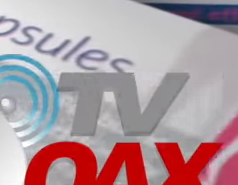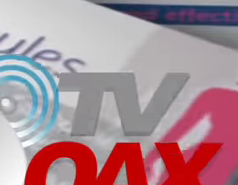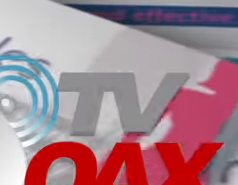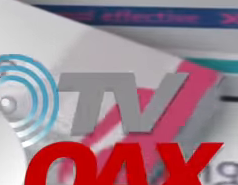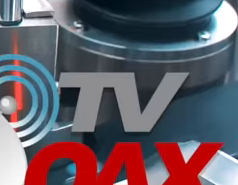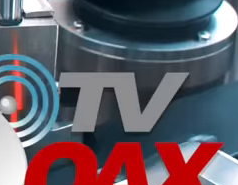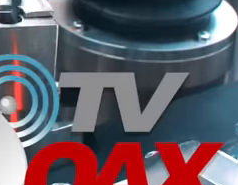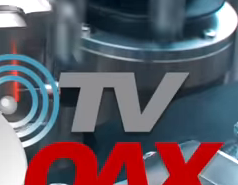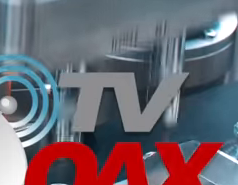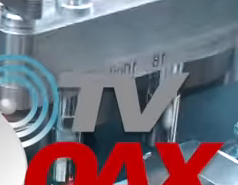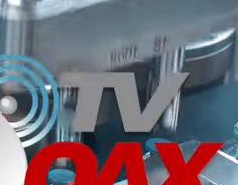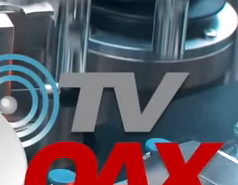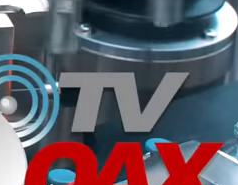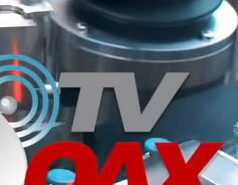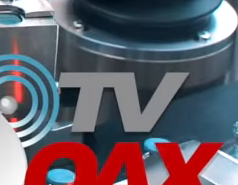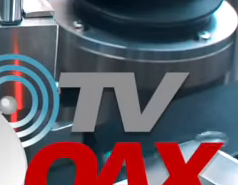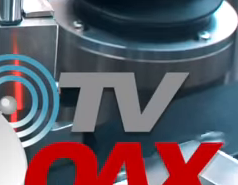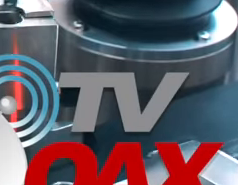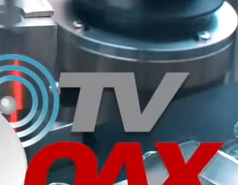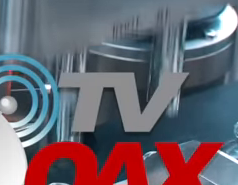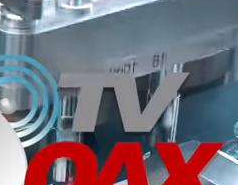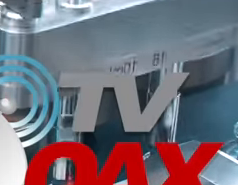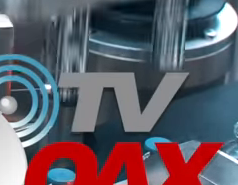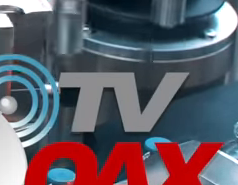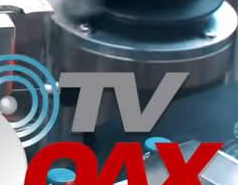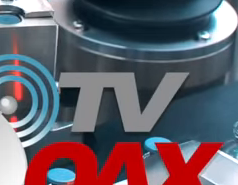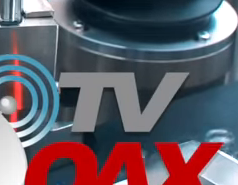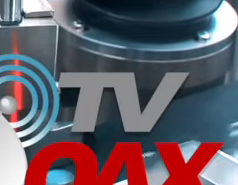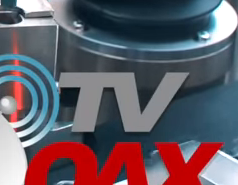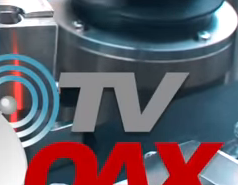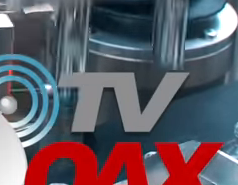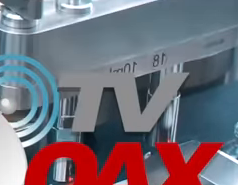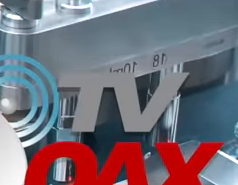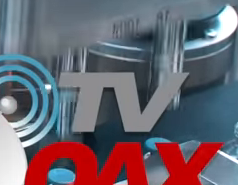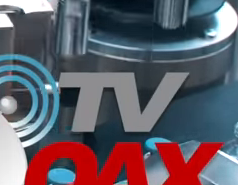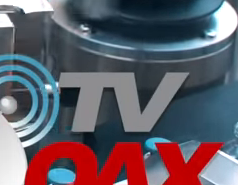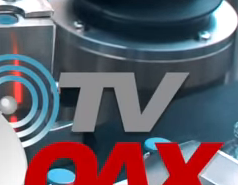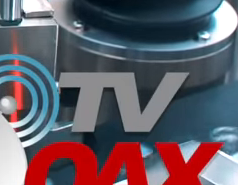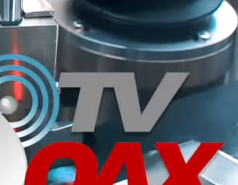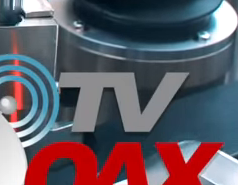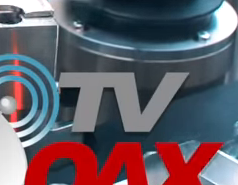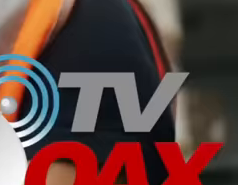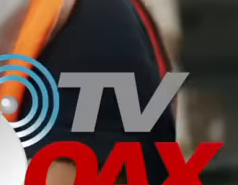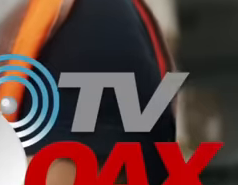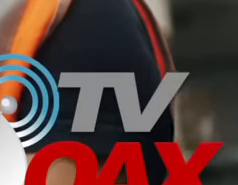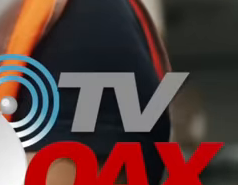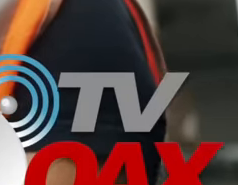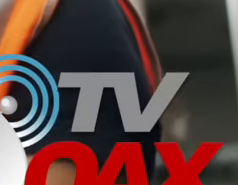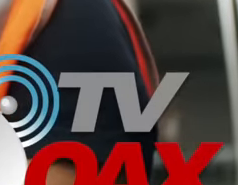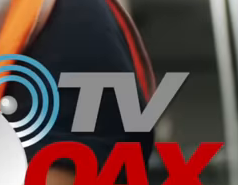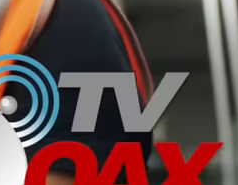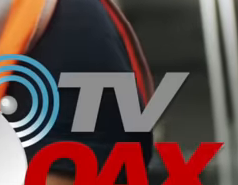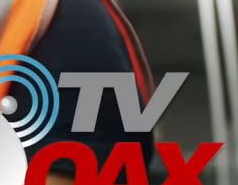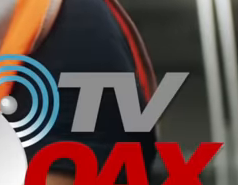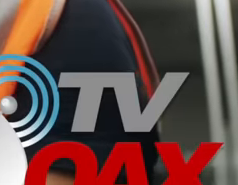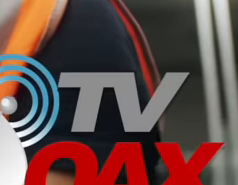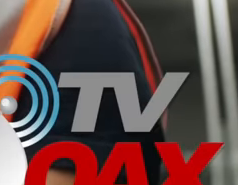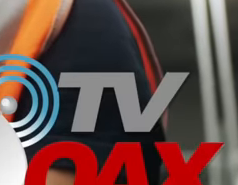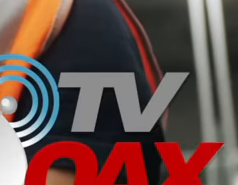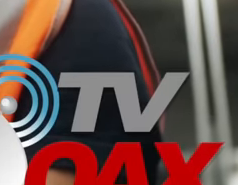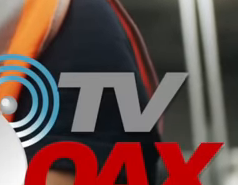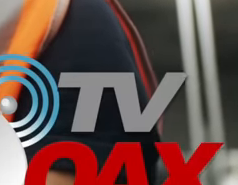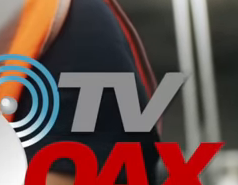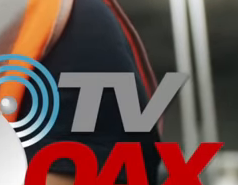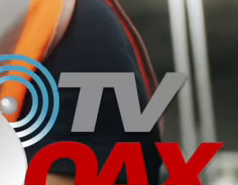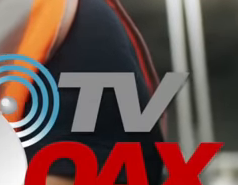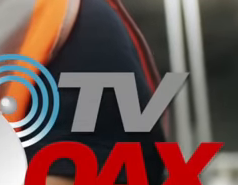importa, comercializa y distribuye vacunas e insumos para la salud. Esta empresa es la que se